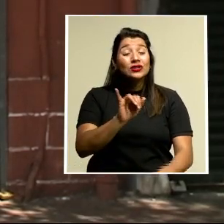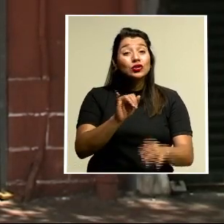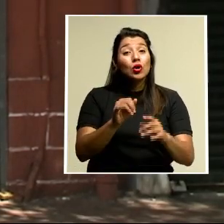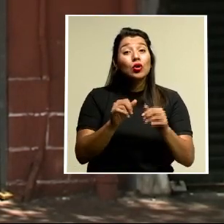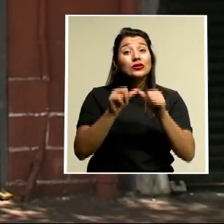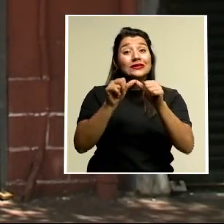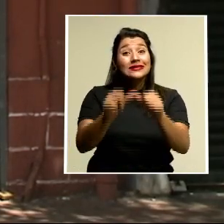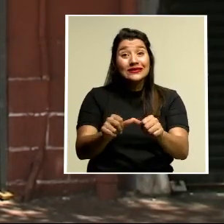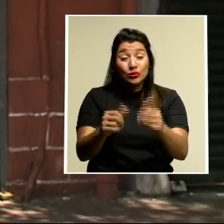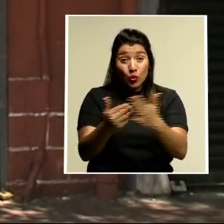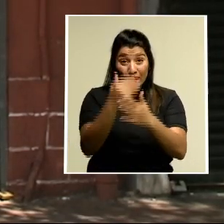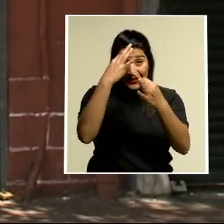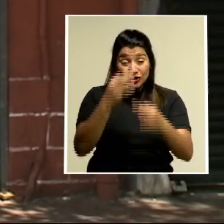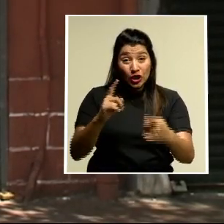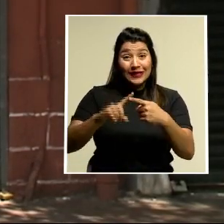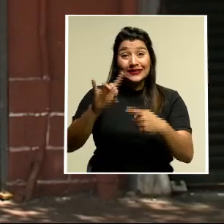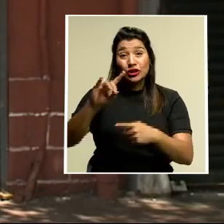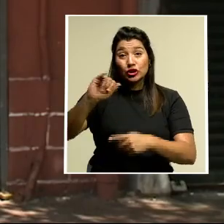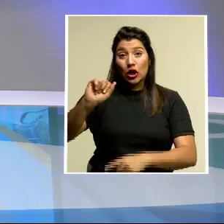8 de agosto.